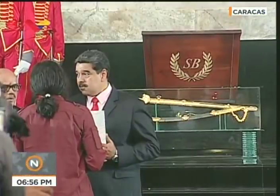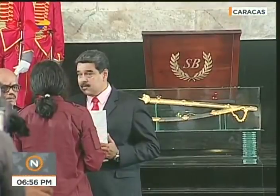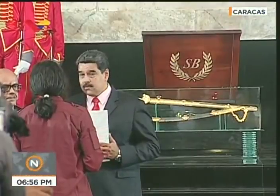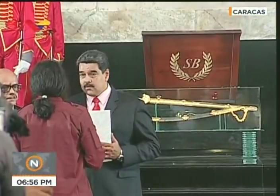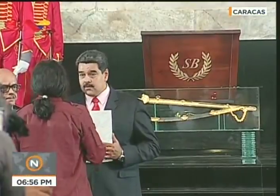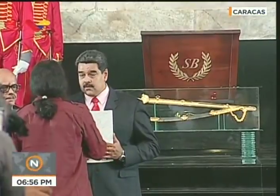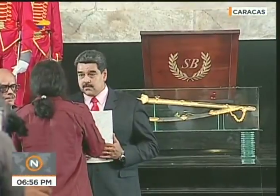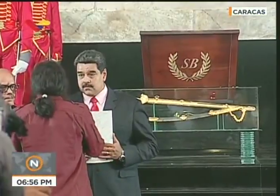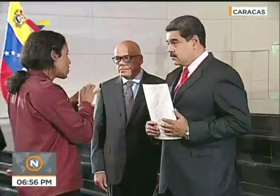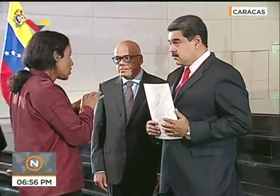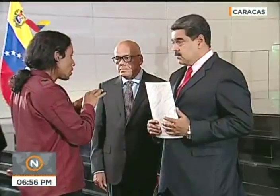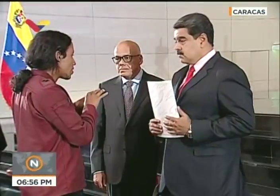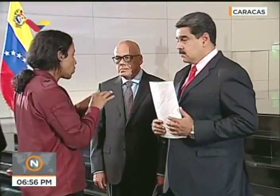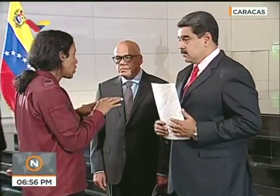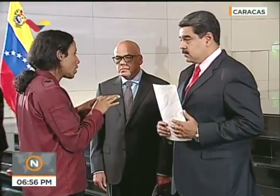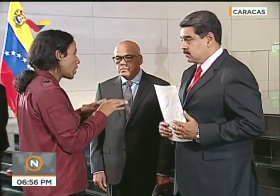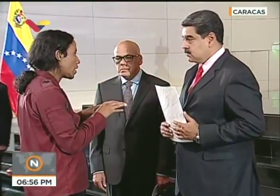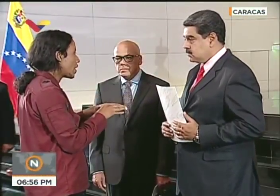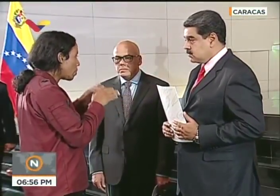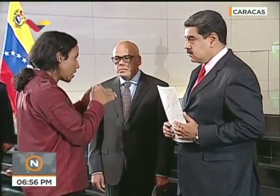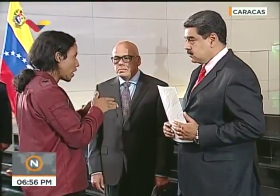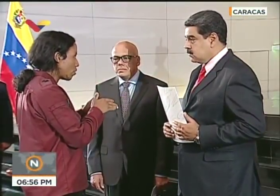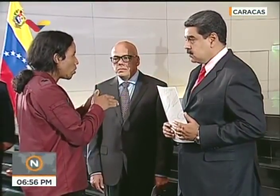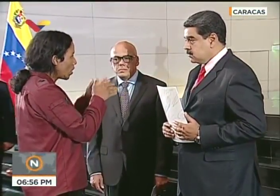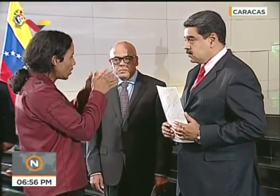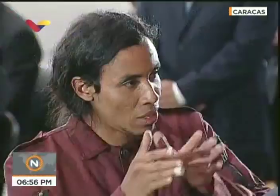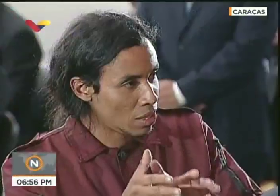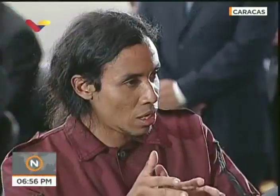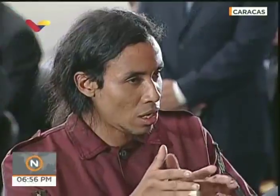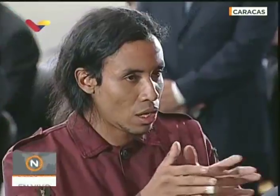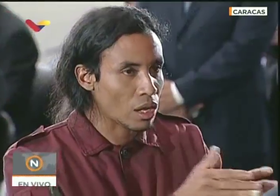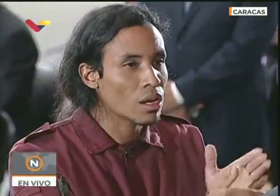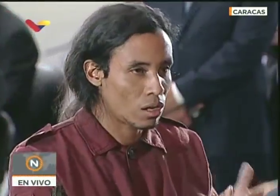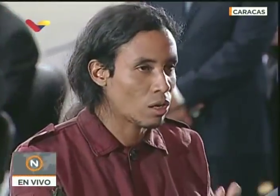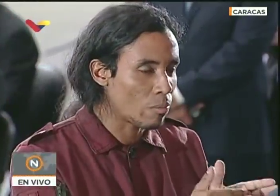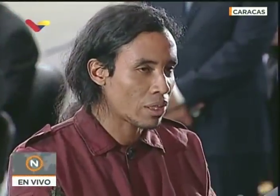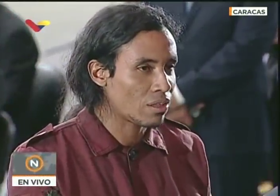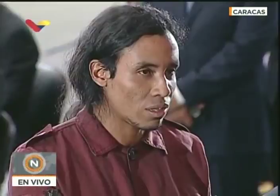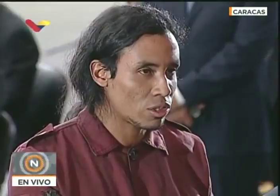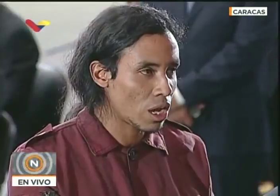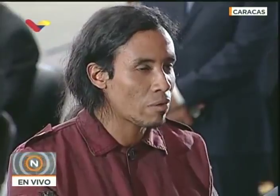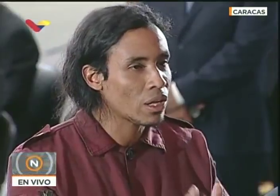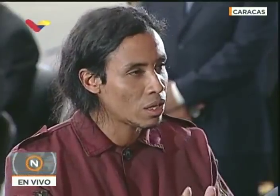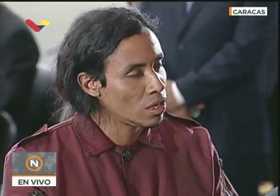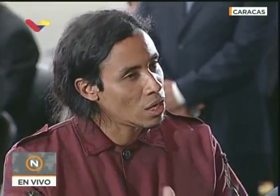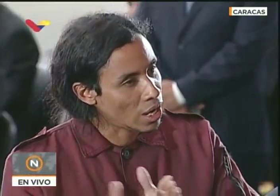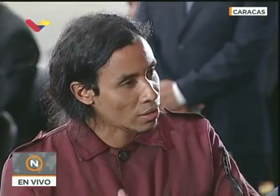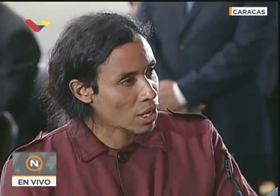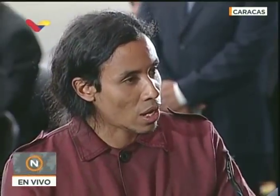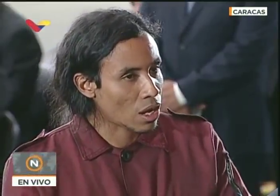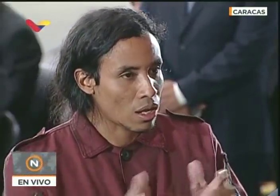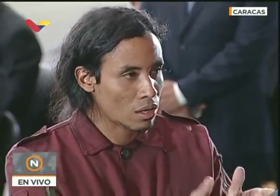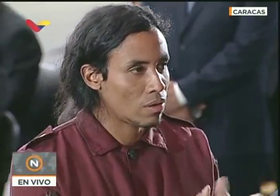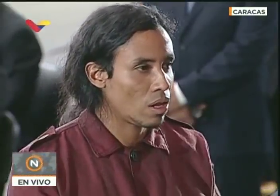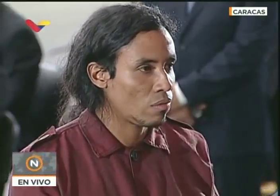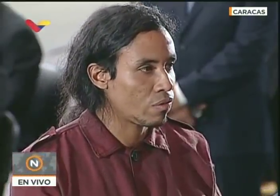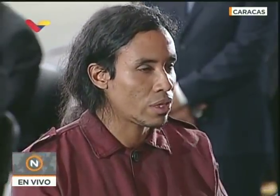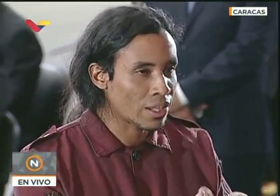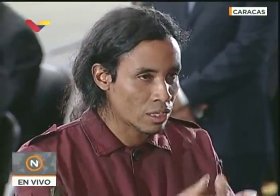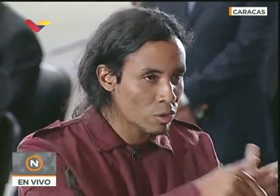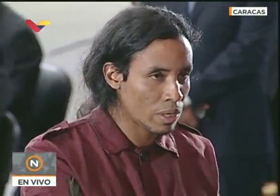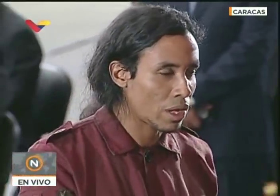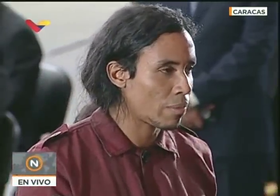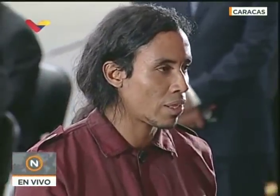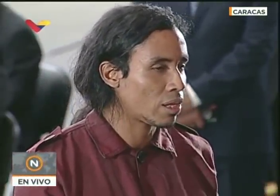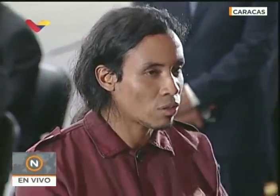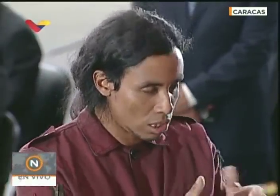estatuilla igualmente en este día que reivindica y exalta la labor de los comunicadores sociales en